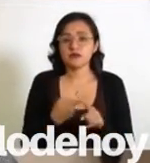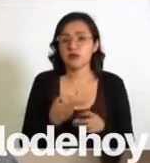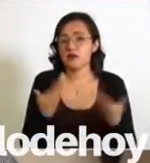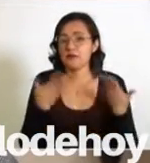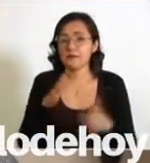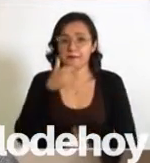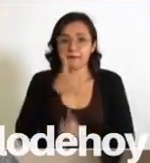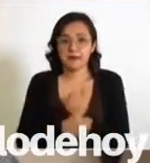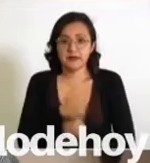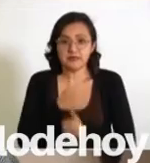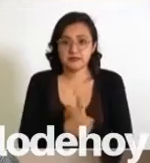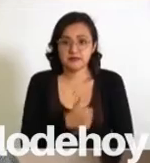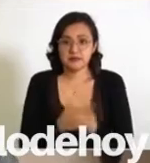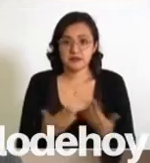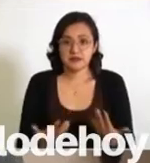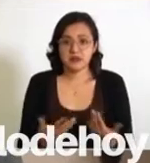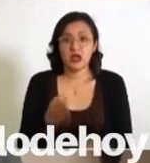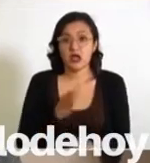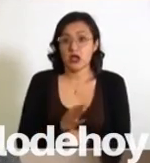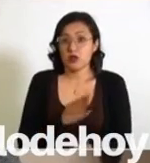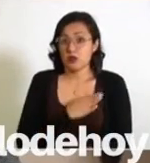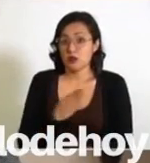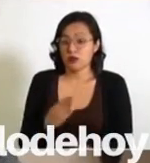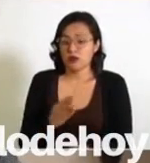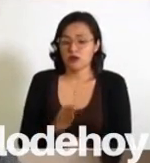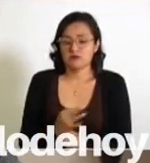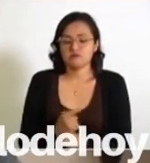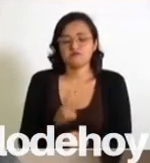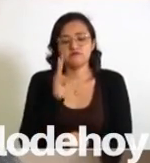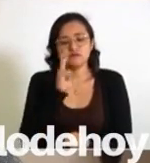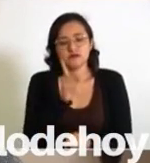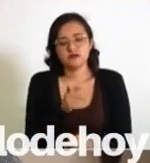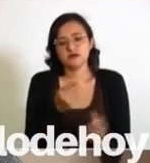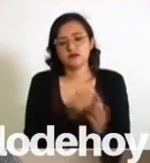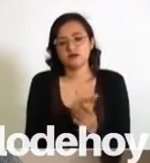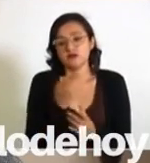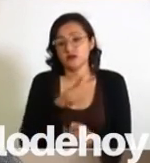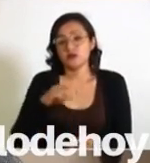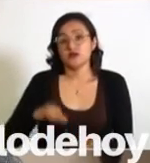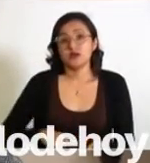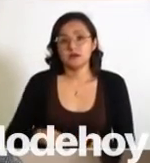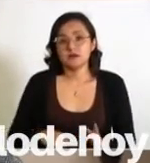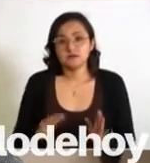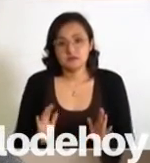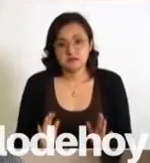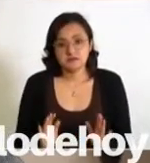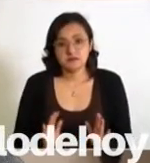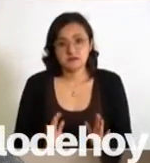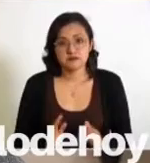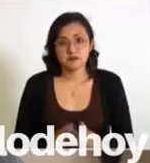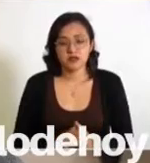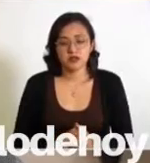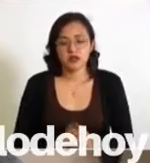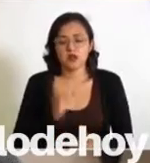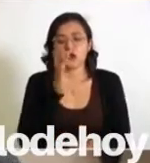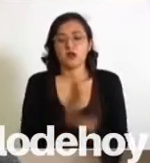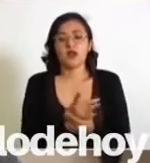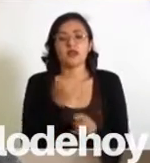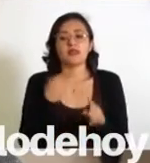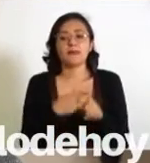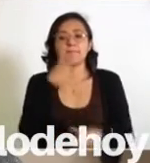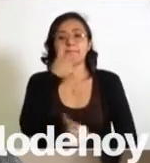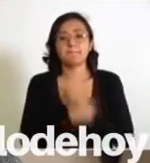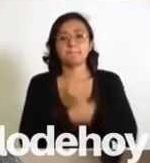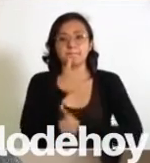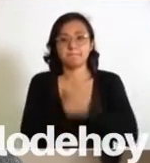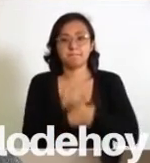participado bueno ahí se los dejo como un asunto de interés fue uno de los que participaron